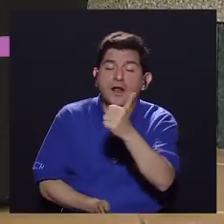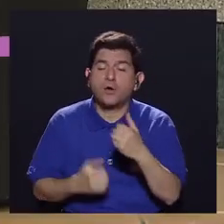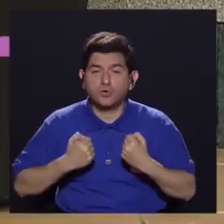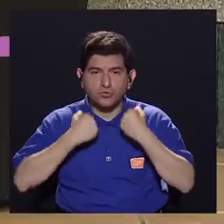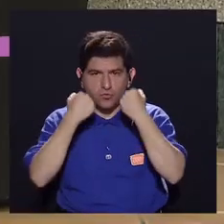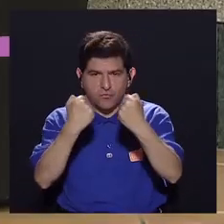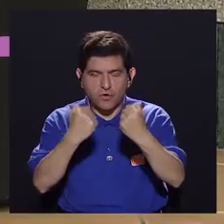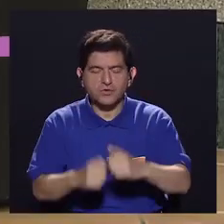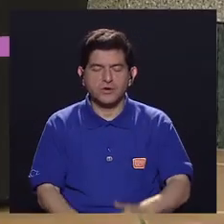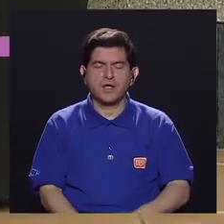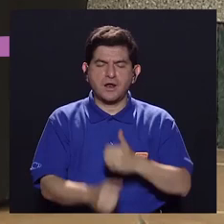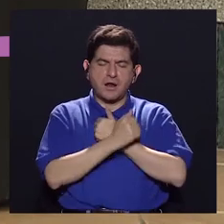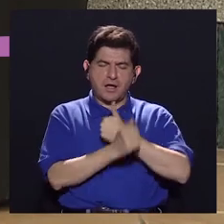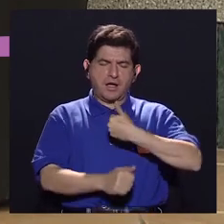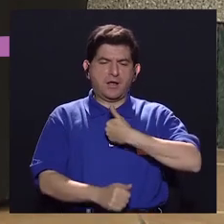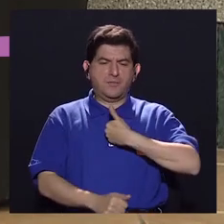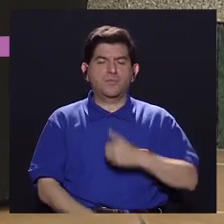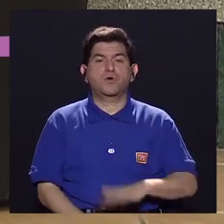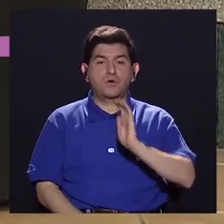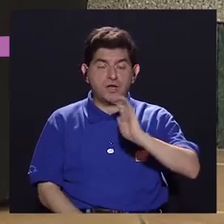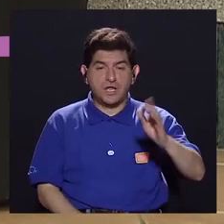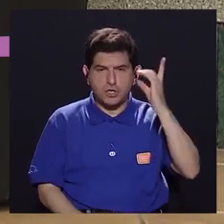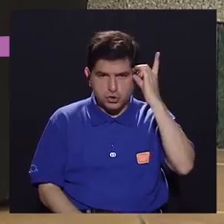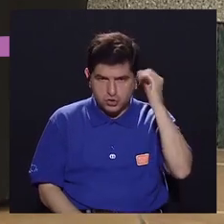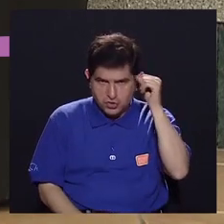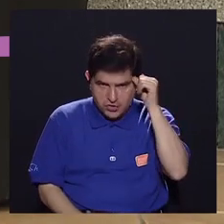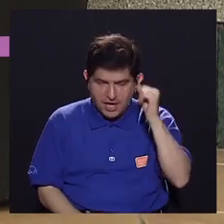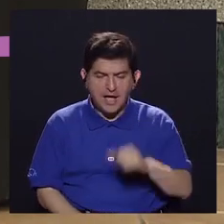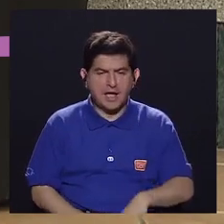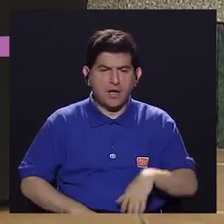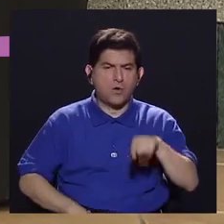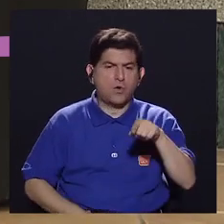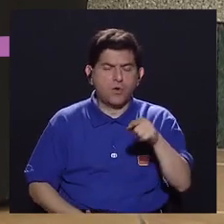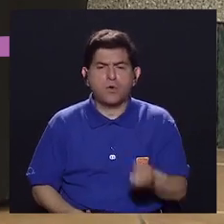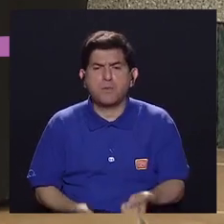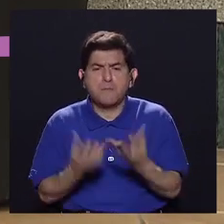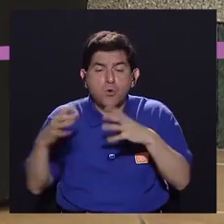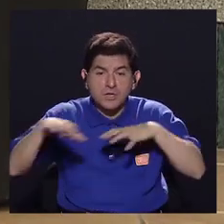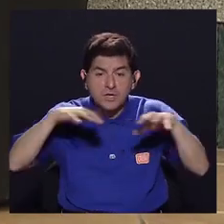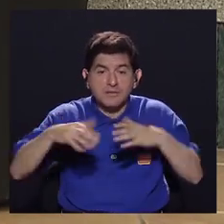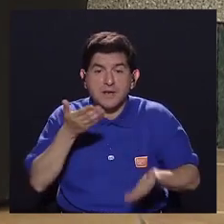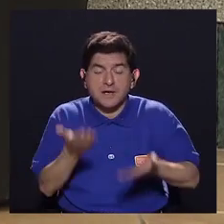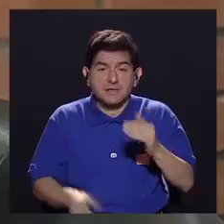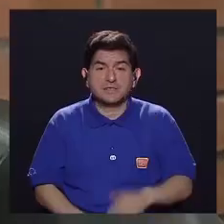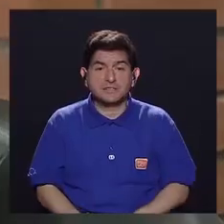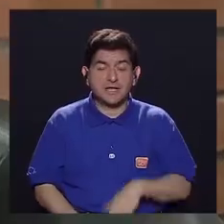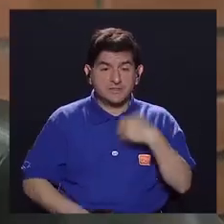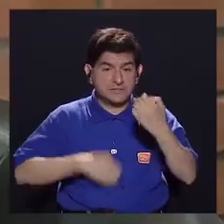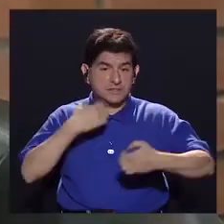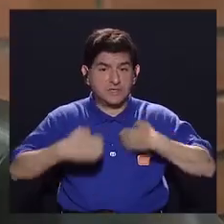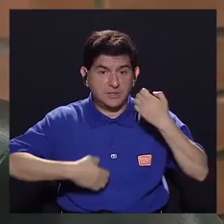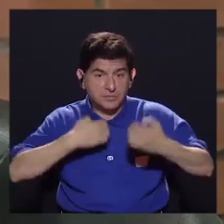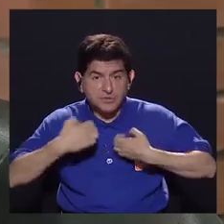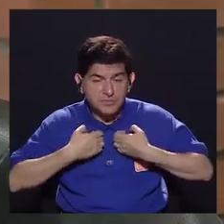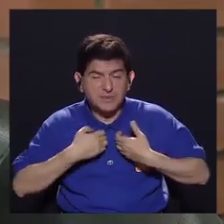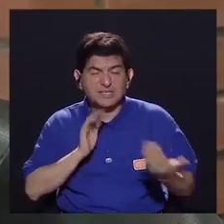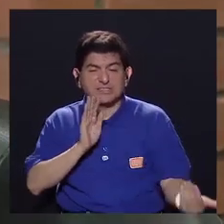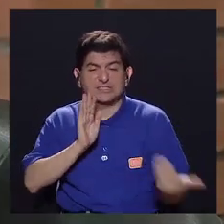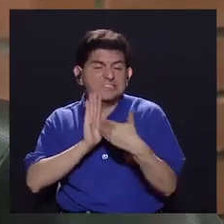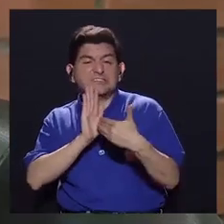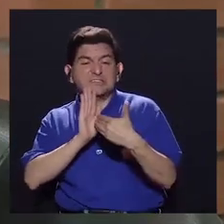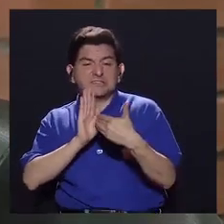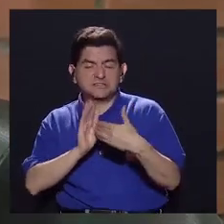Y ayudar a otros también les fortalece su autoestima. Muchas veces los niños con déficit atencional o hiperactividad pues son más